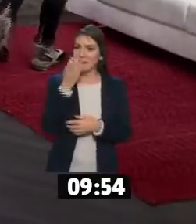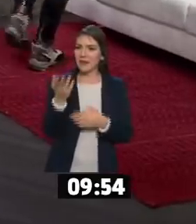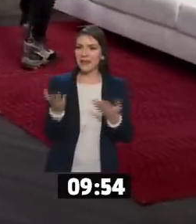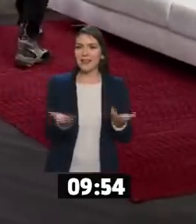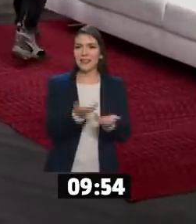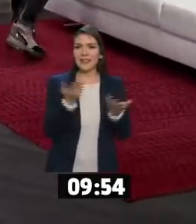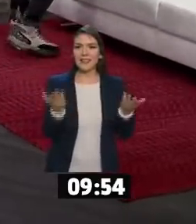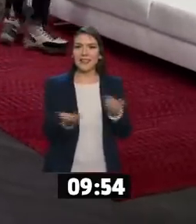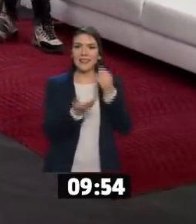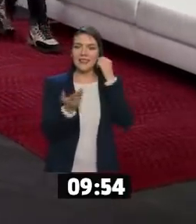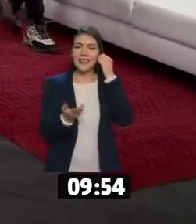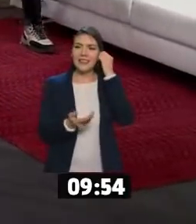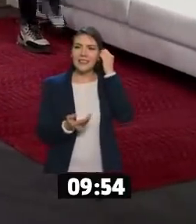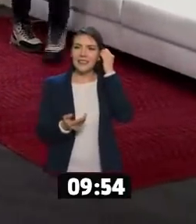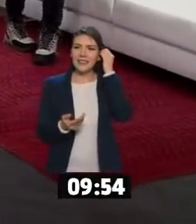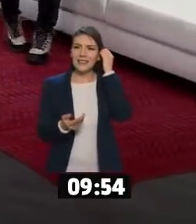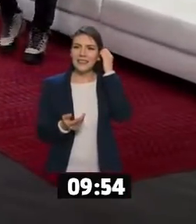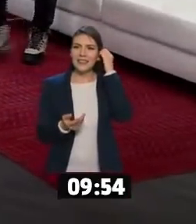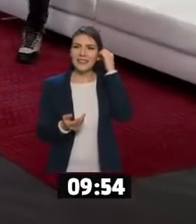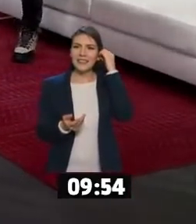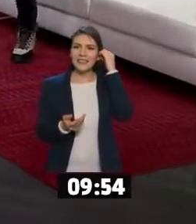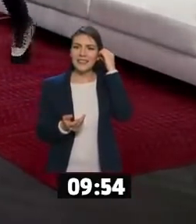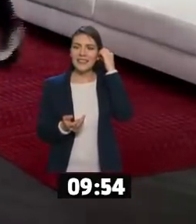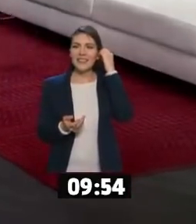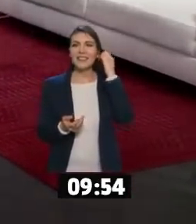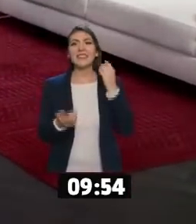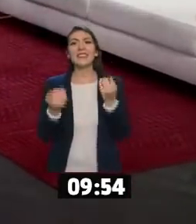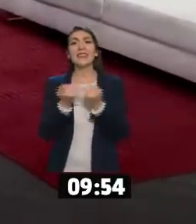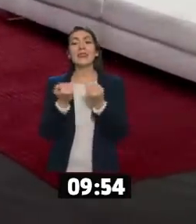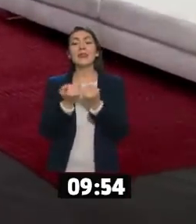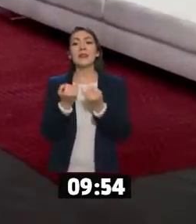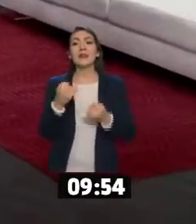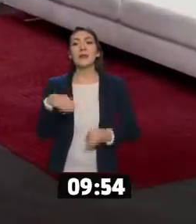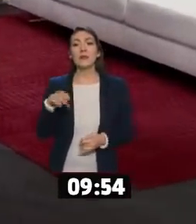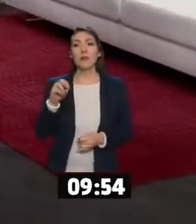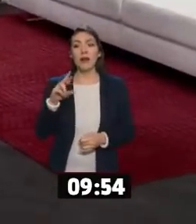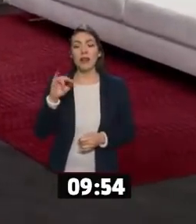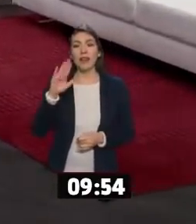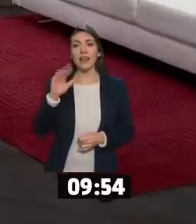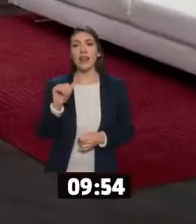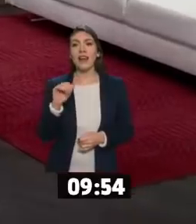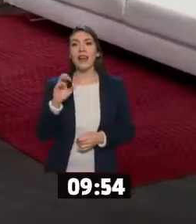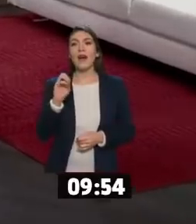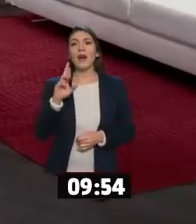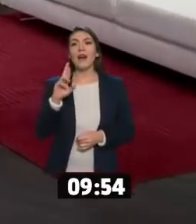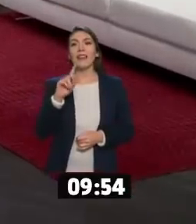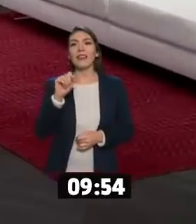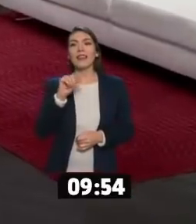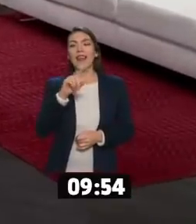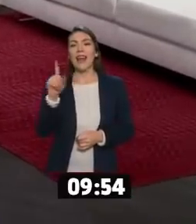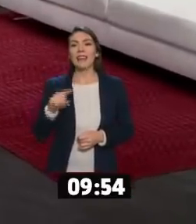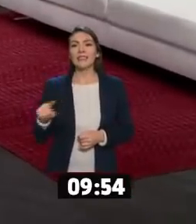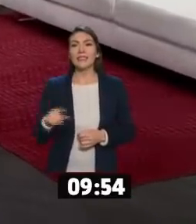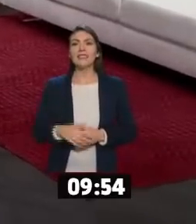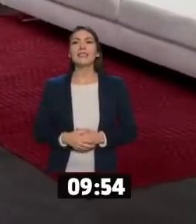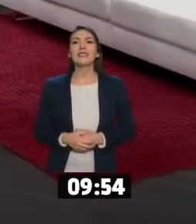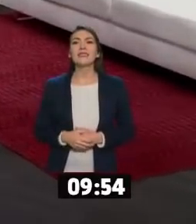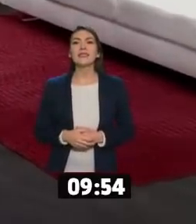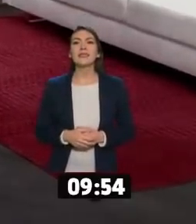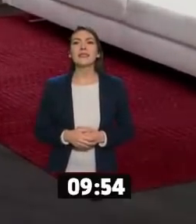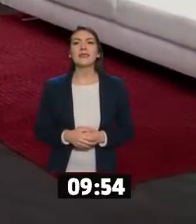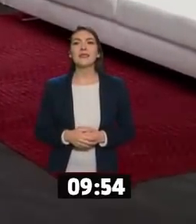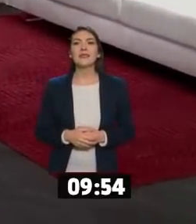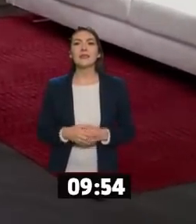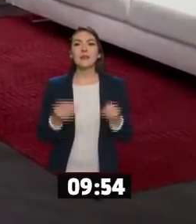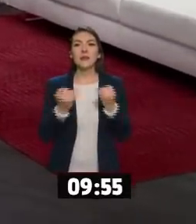la sabe. Saludos para Mónica Ordaz. Saludos sonideros para